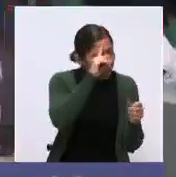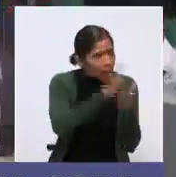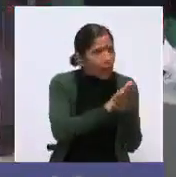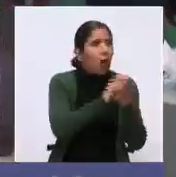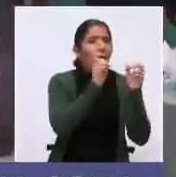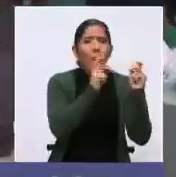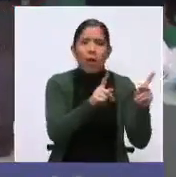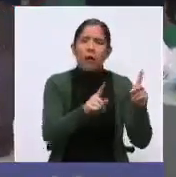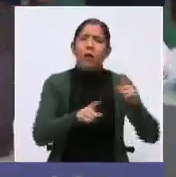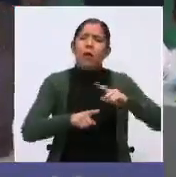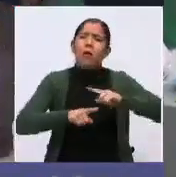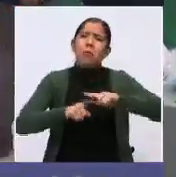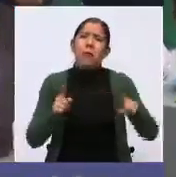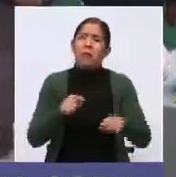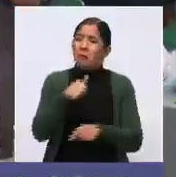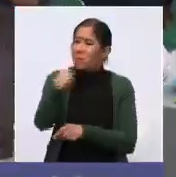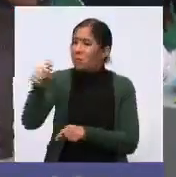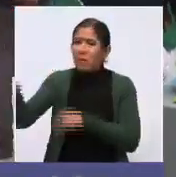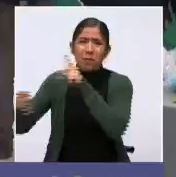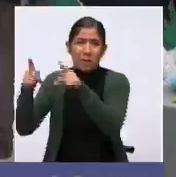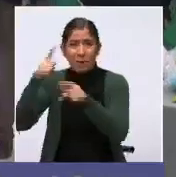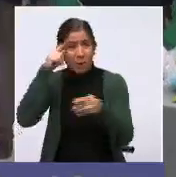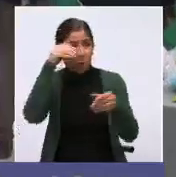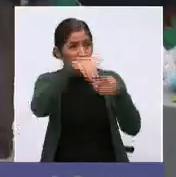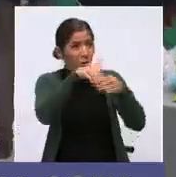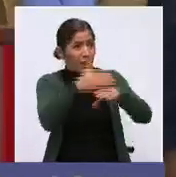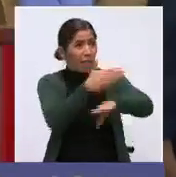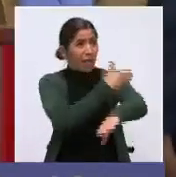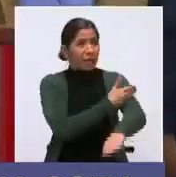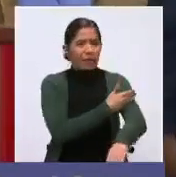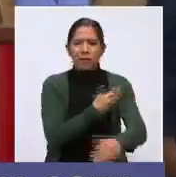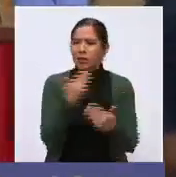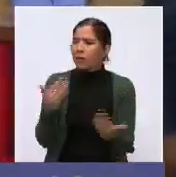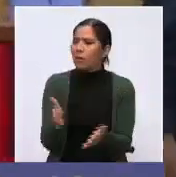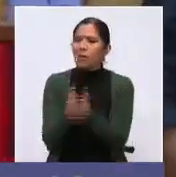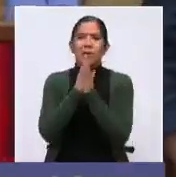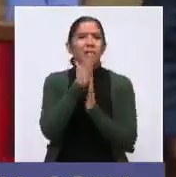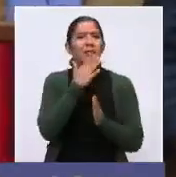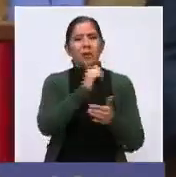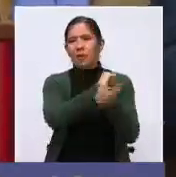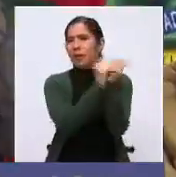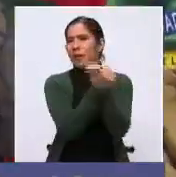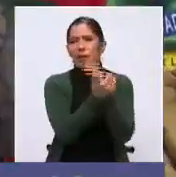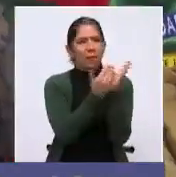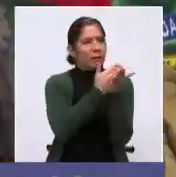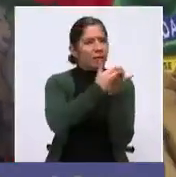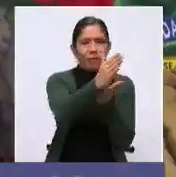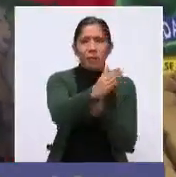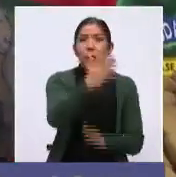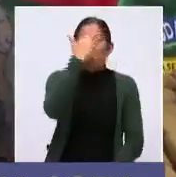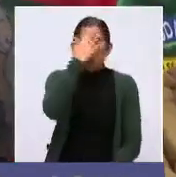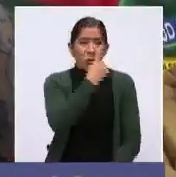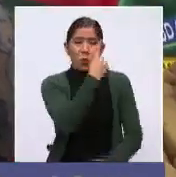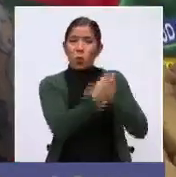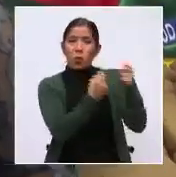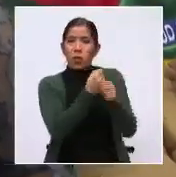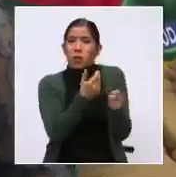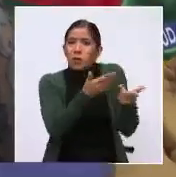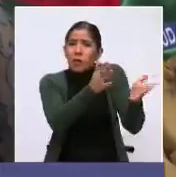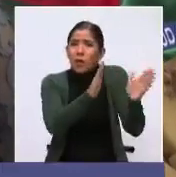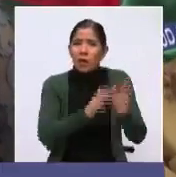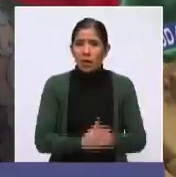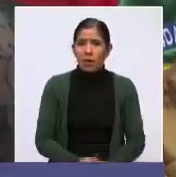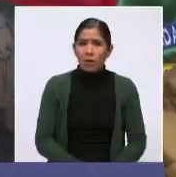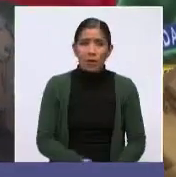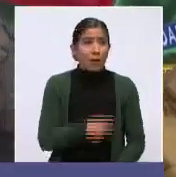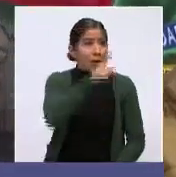pedir o están pidiendo la revocatoria, porque a un año de gestión ya está. Entonces, si no coordina con